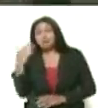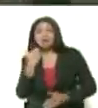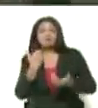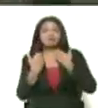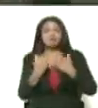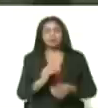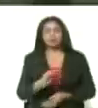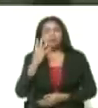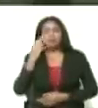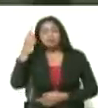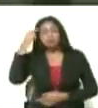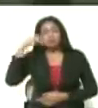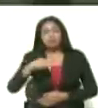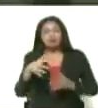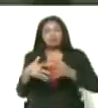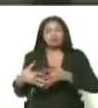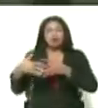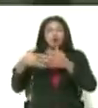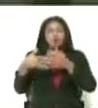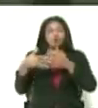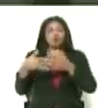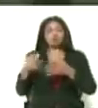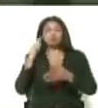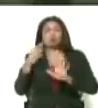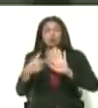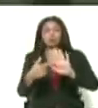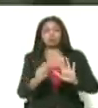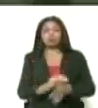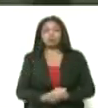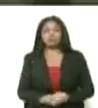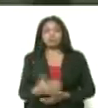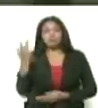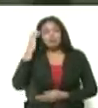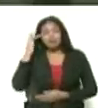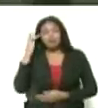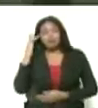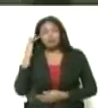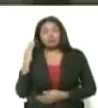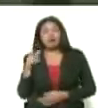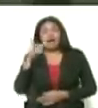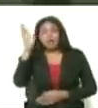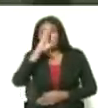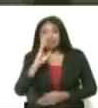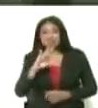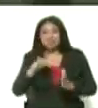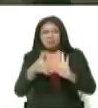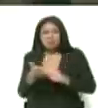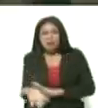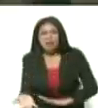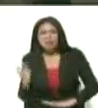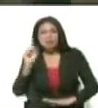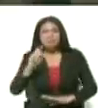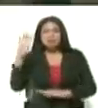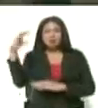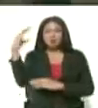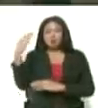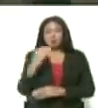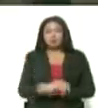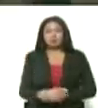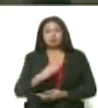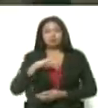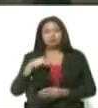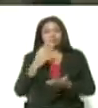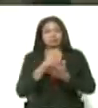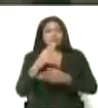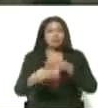de hoy en los Estados Unidos de Norteamérica, saber lo que está ocurriendo en Brasil, en Colombia, siempre hacemos